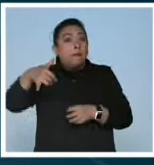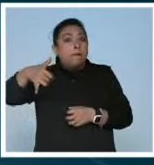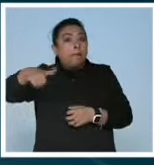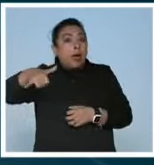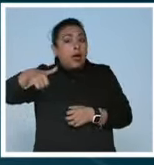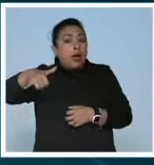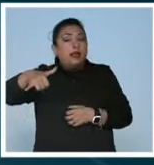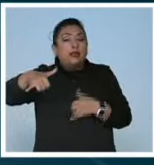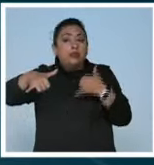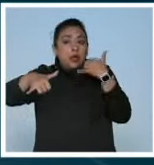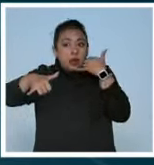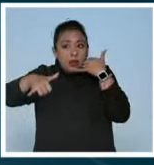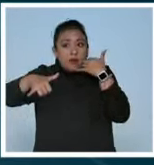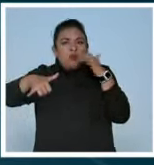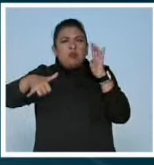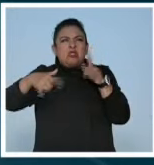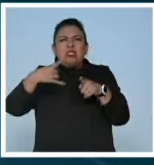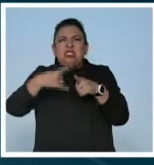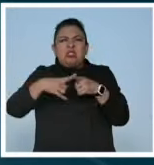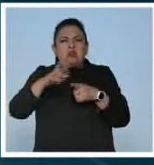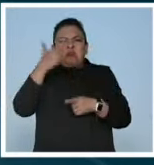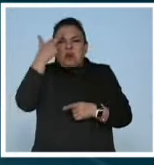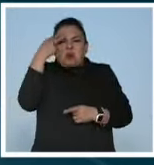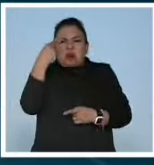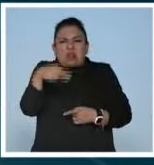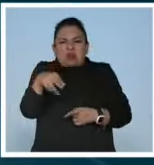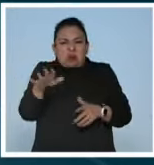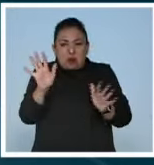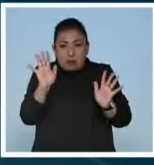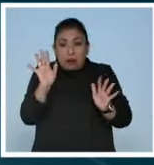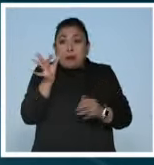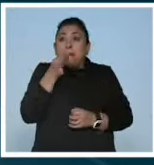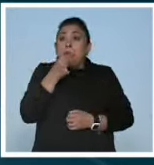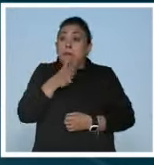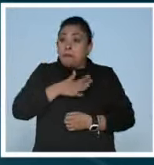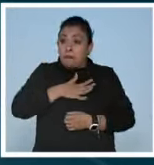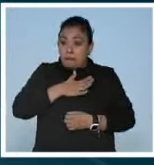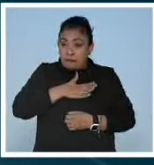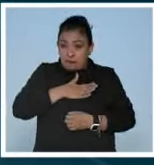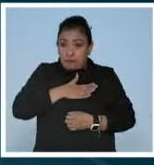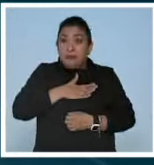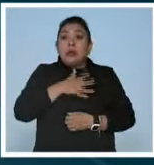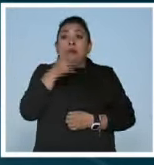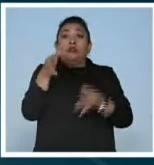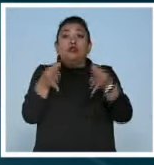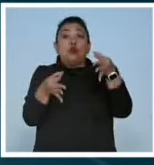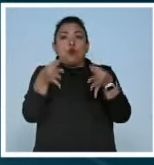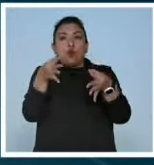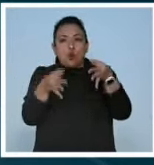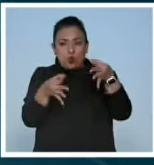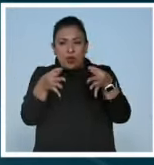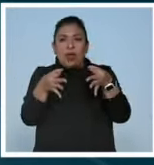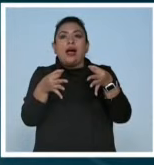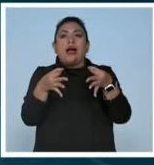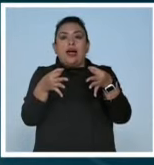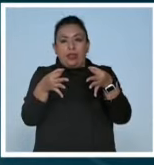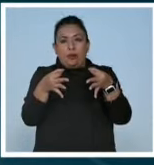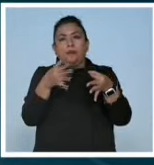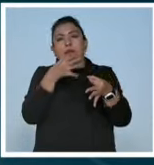teléfono y alguien que no me acuerdo bien el nombre me dijo que el jurado, y me dio los nombres de